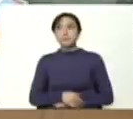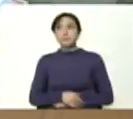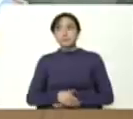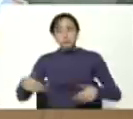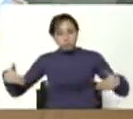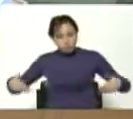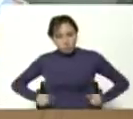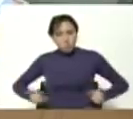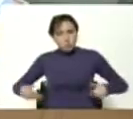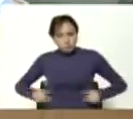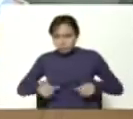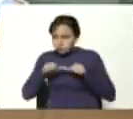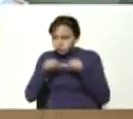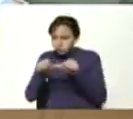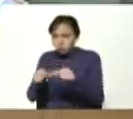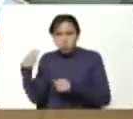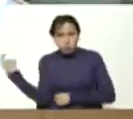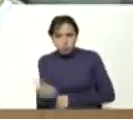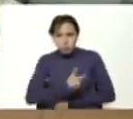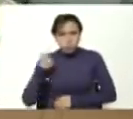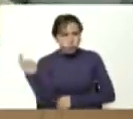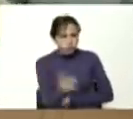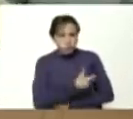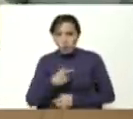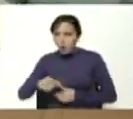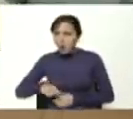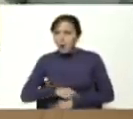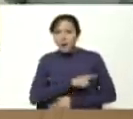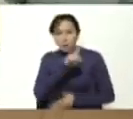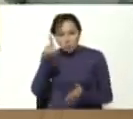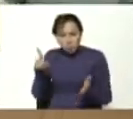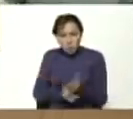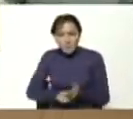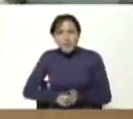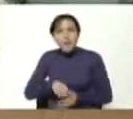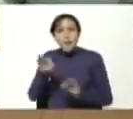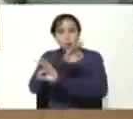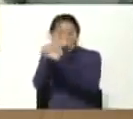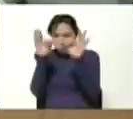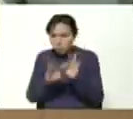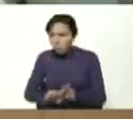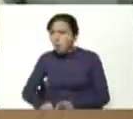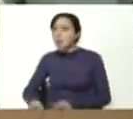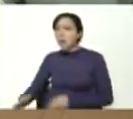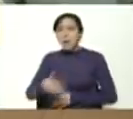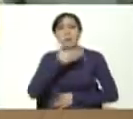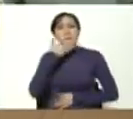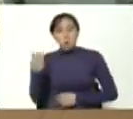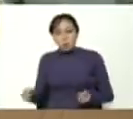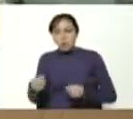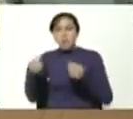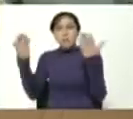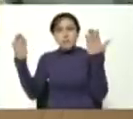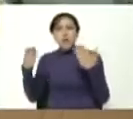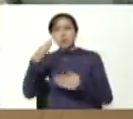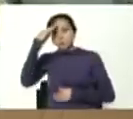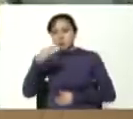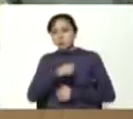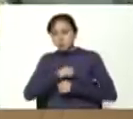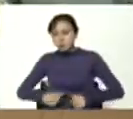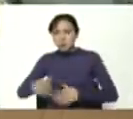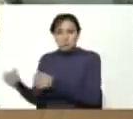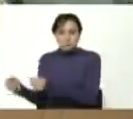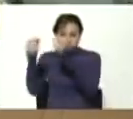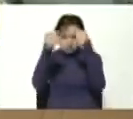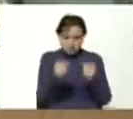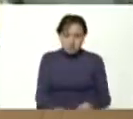esfuerzo y agotaremos todas las vías posibles para recuperarlos sanos y salvos. Es